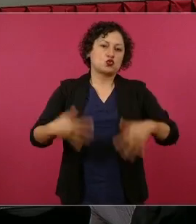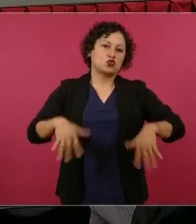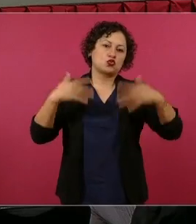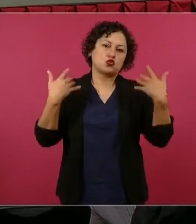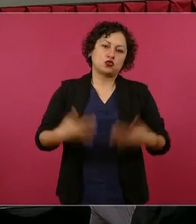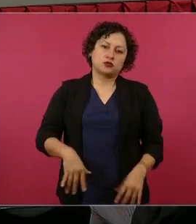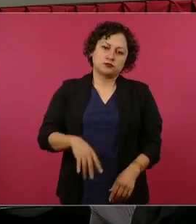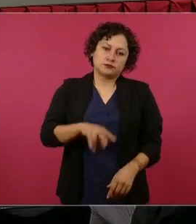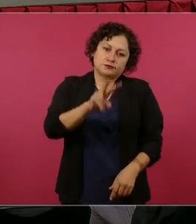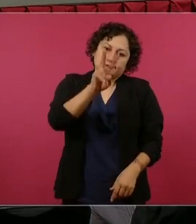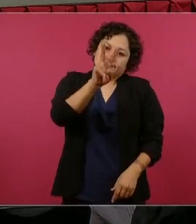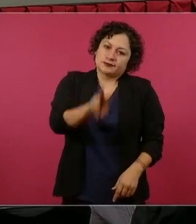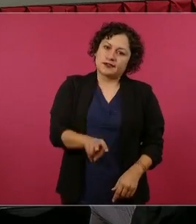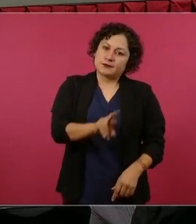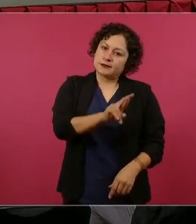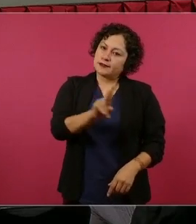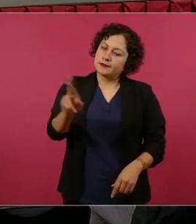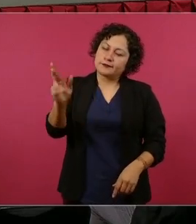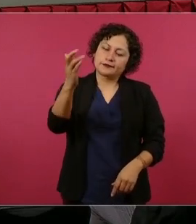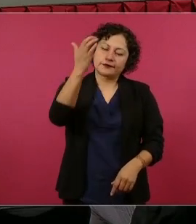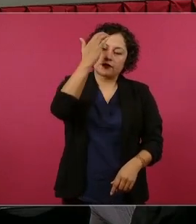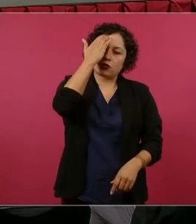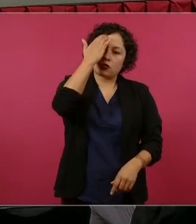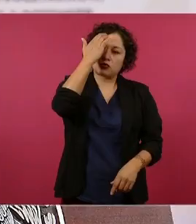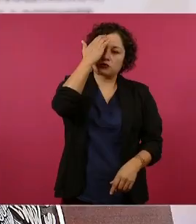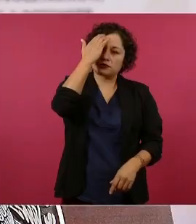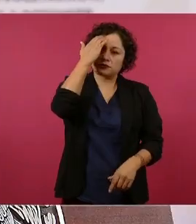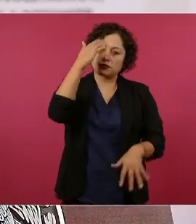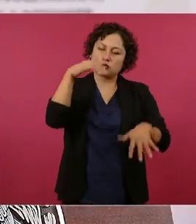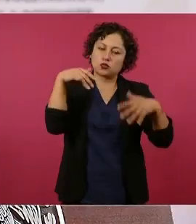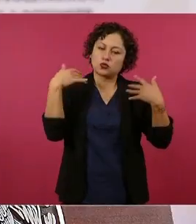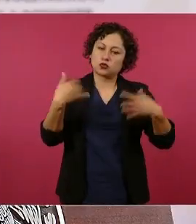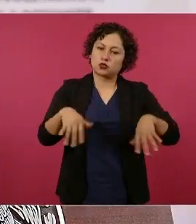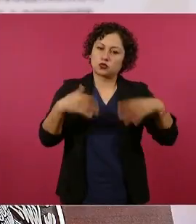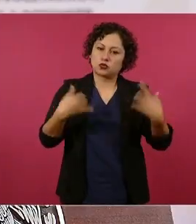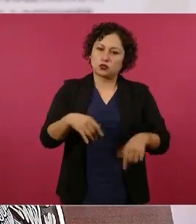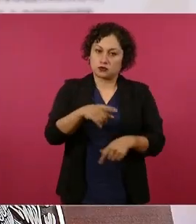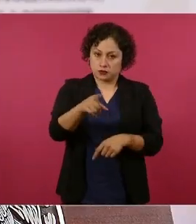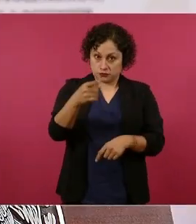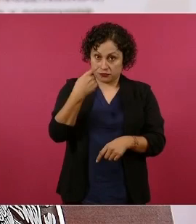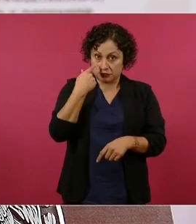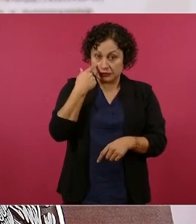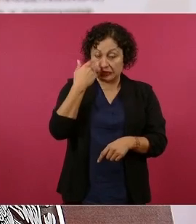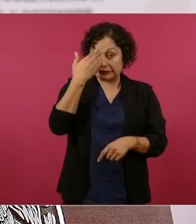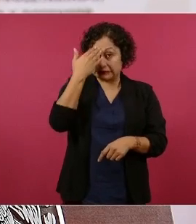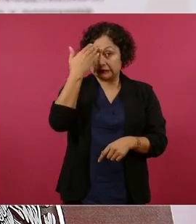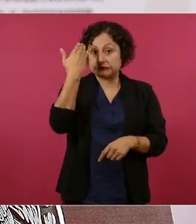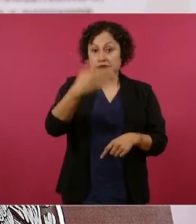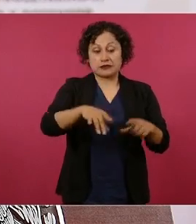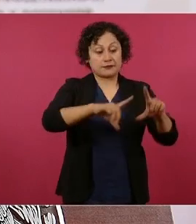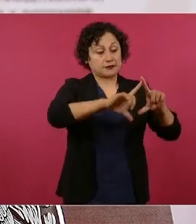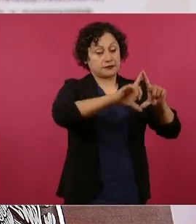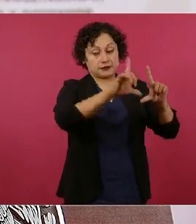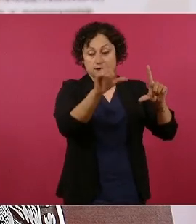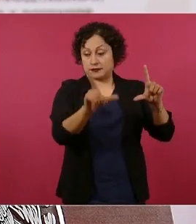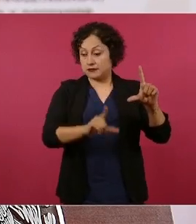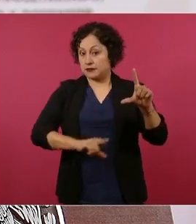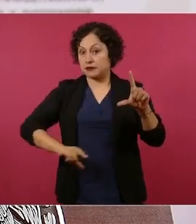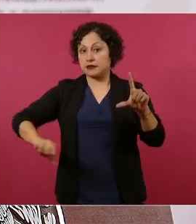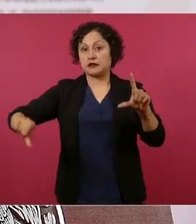la electricidad es la esencia de todo en el país. La electricidad